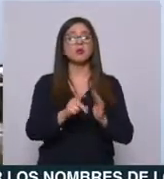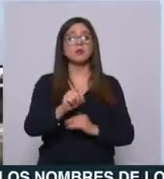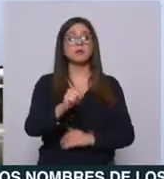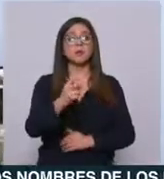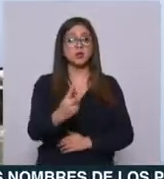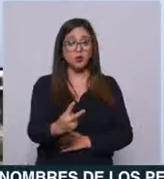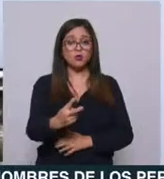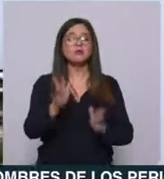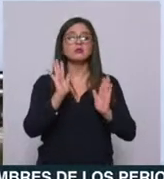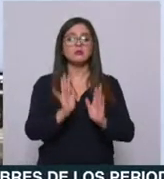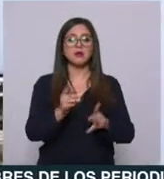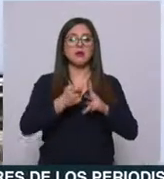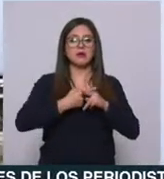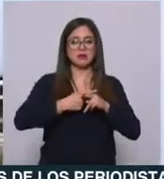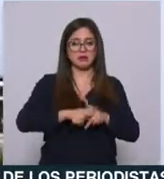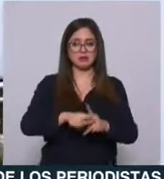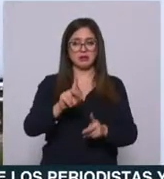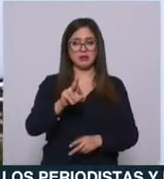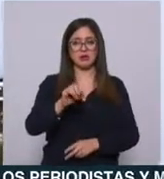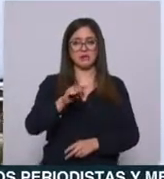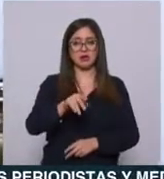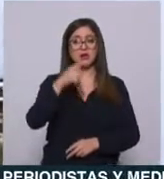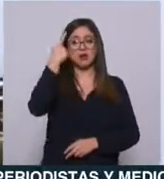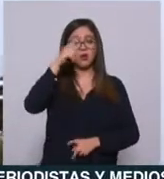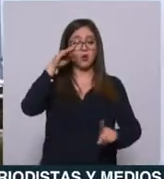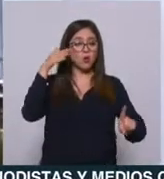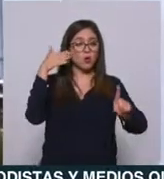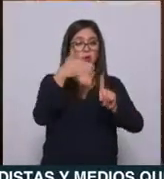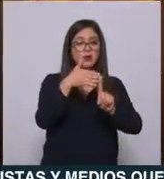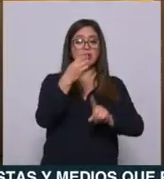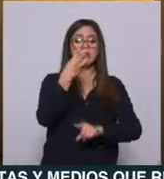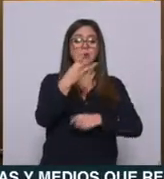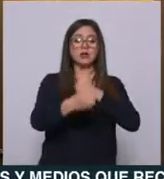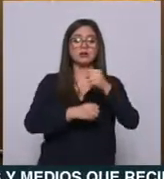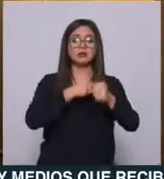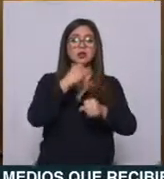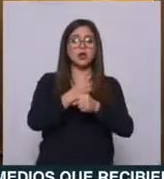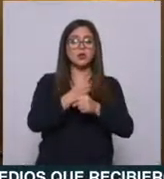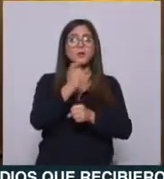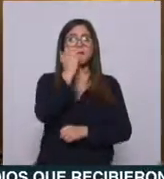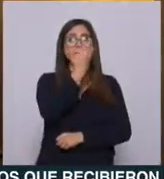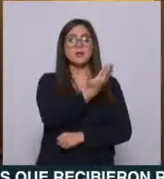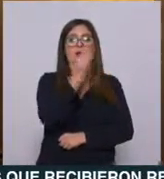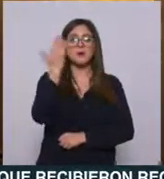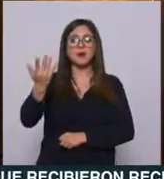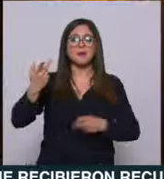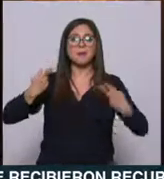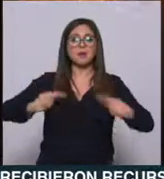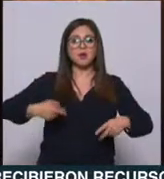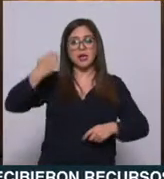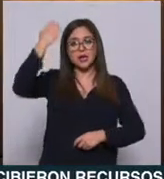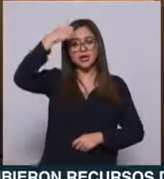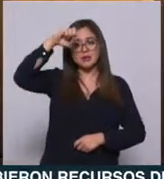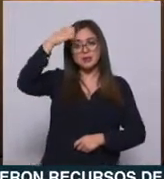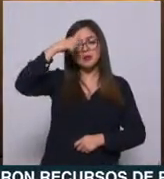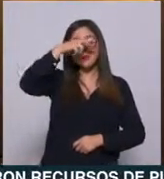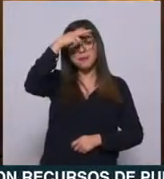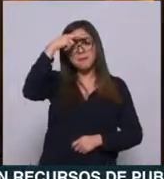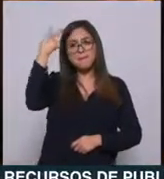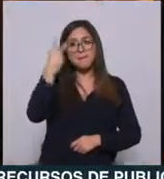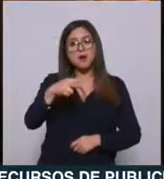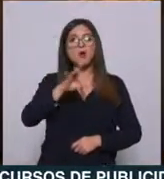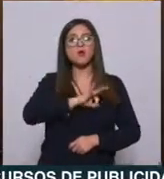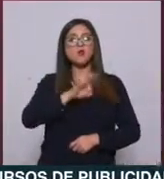estará en operación y para alcanzar el objetivo de construirla en 3 años, llamó a los expertos mexicanos a sumarse al proyecto.